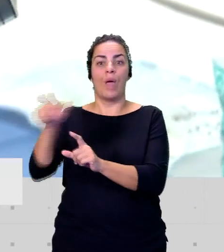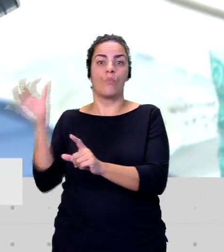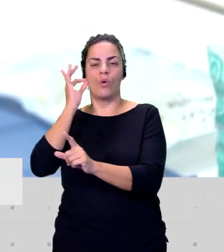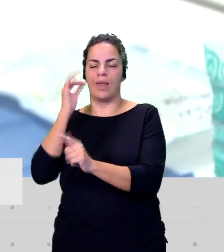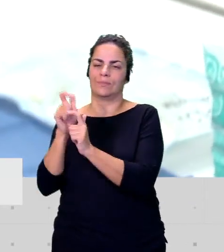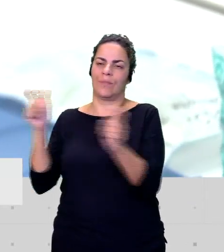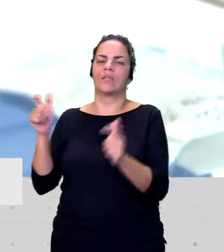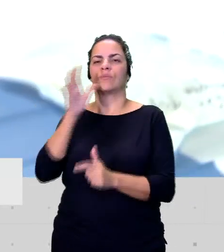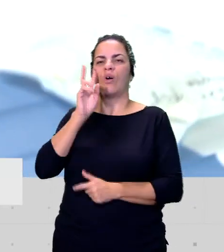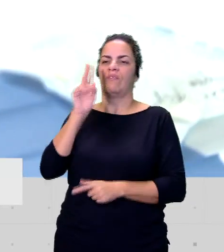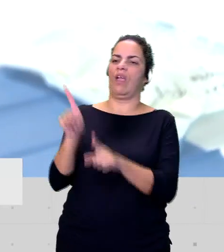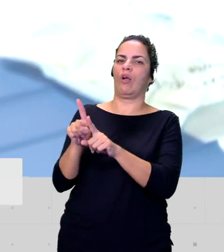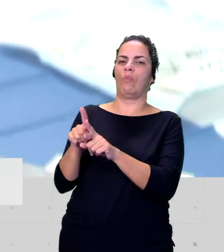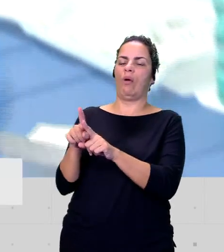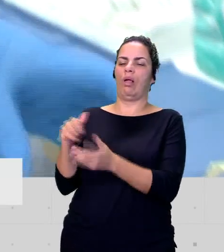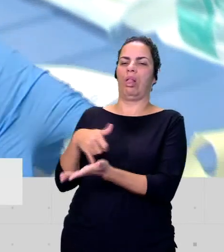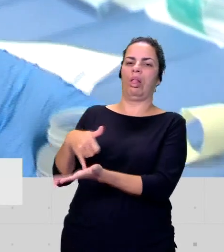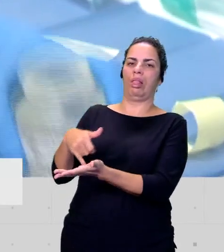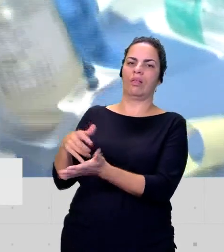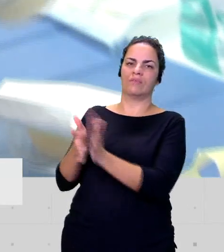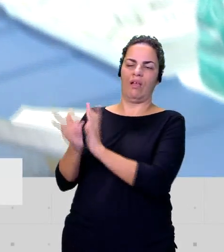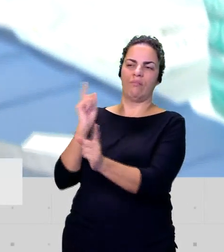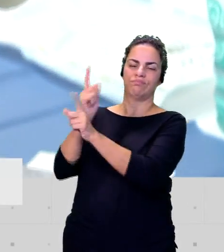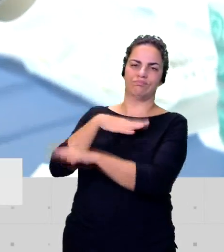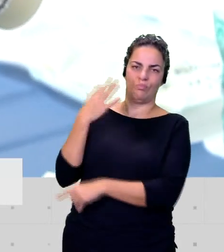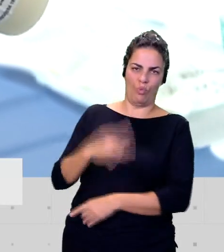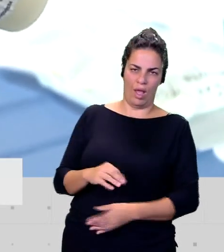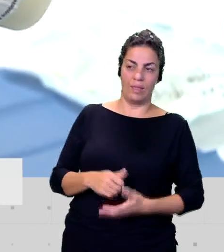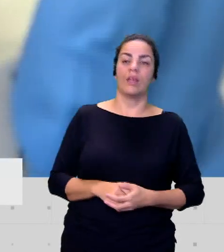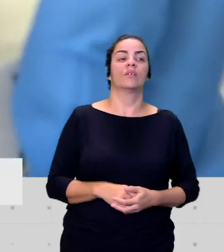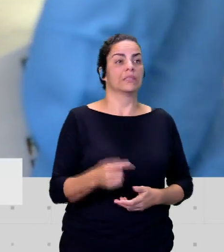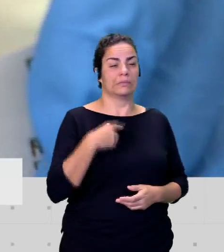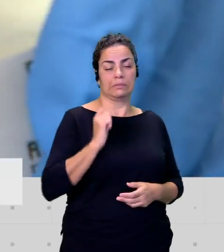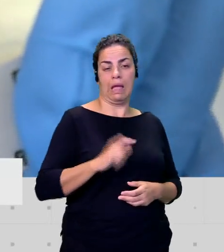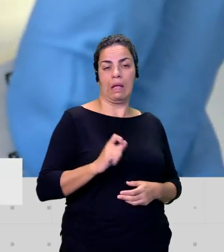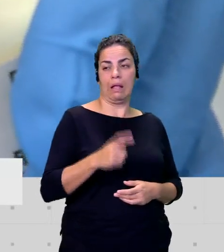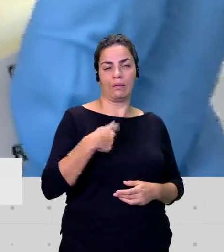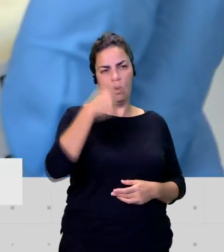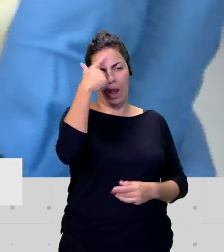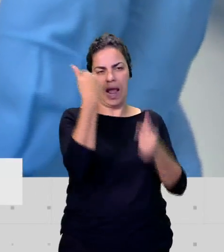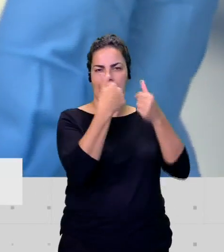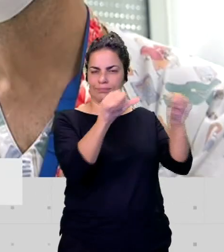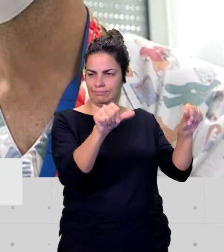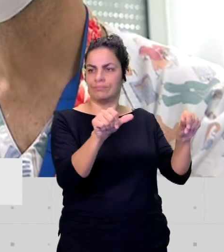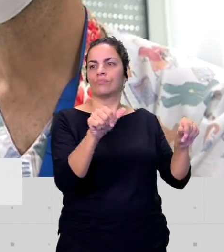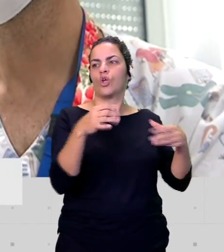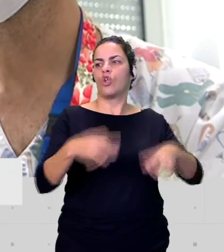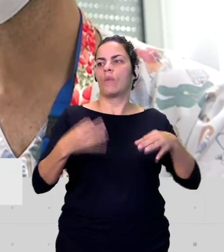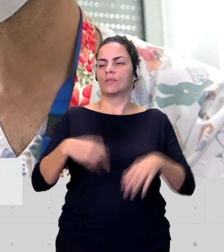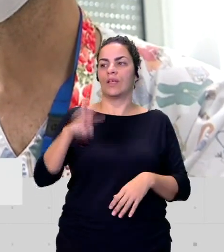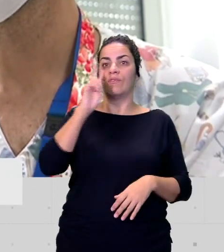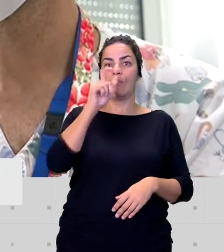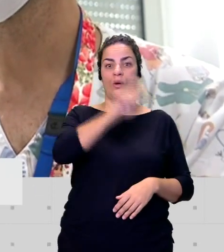como inferiores, como que pueden contra ellas. De hecho, es habitual, Marta, Alejandra, el estereotipo, ¿no? Normalmente vemos a dos personas